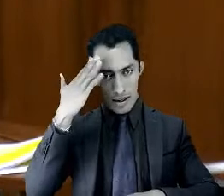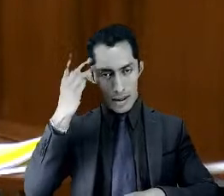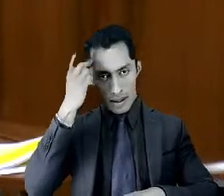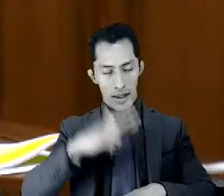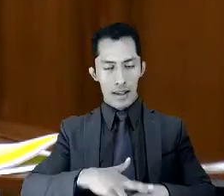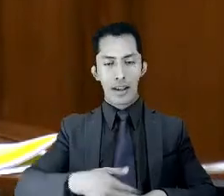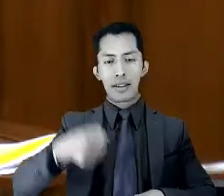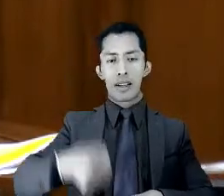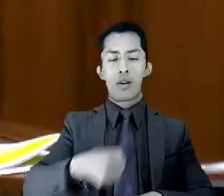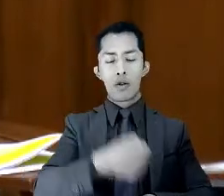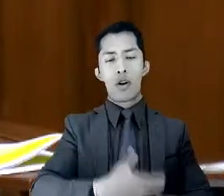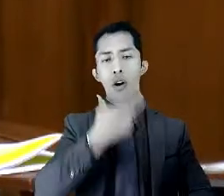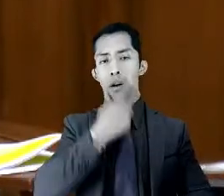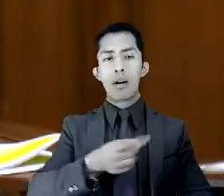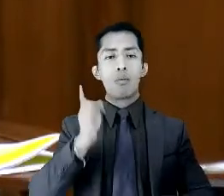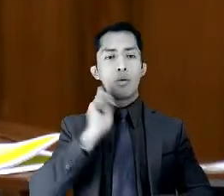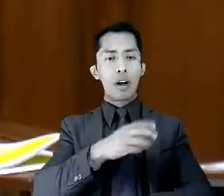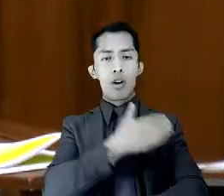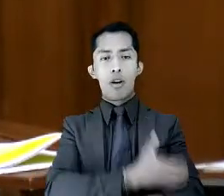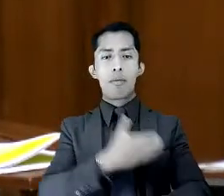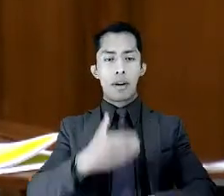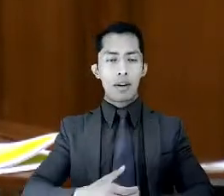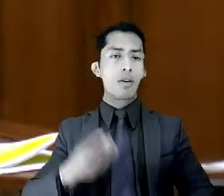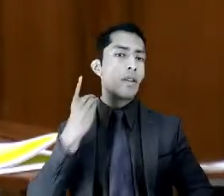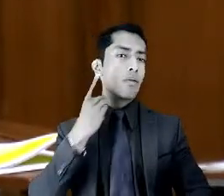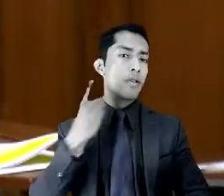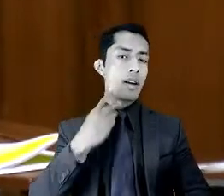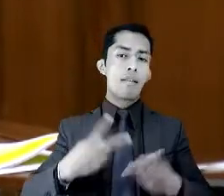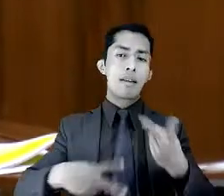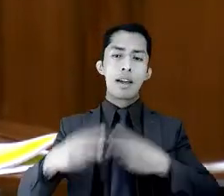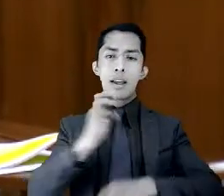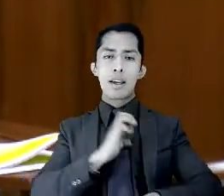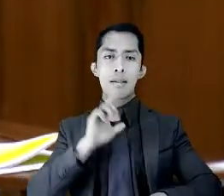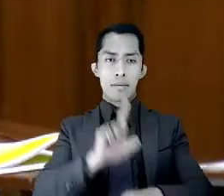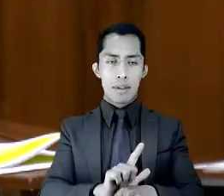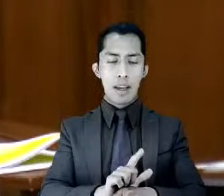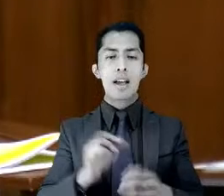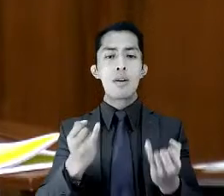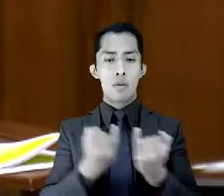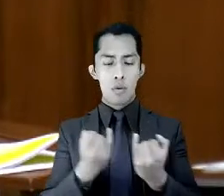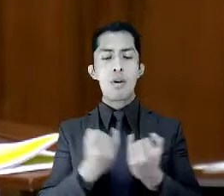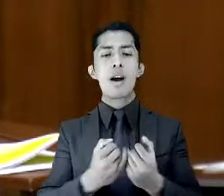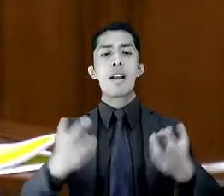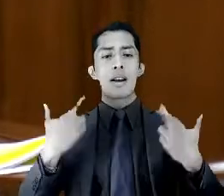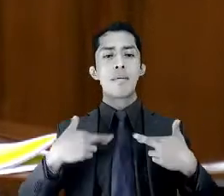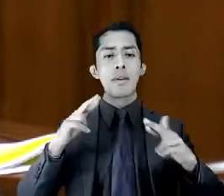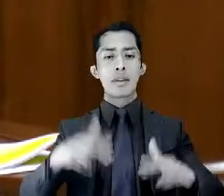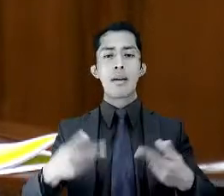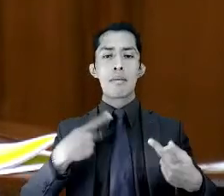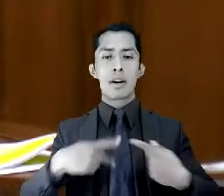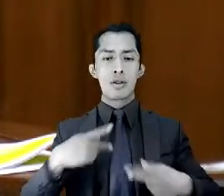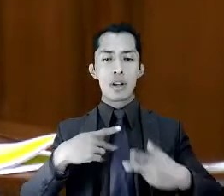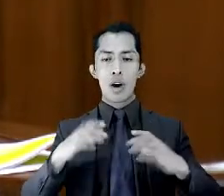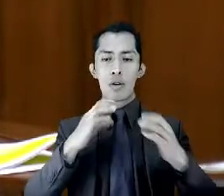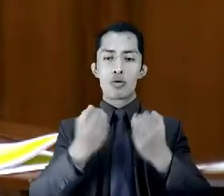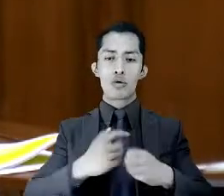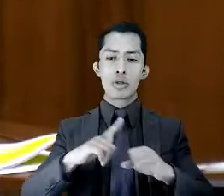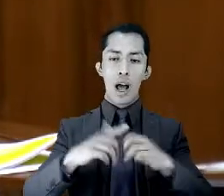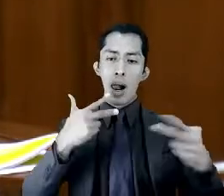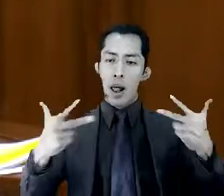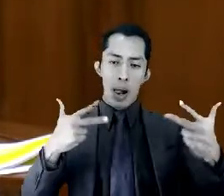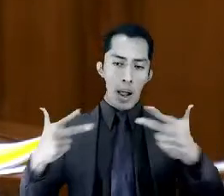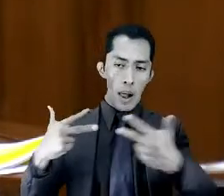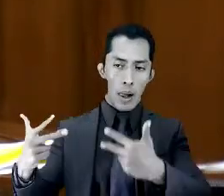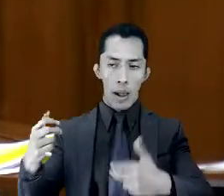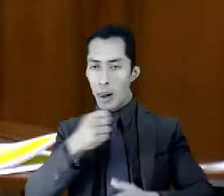mis compañeras y compañeros legisladores, invitados especiales y representantes de los medios de comunicación, así como a la